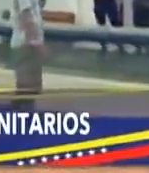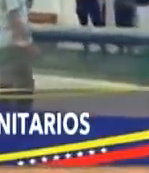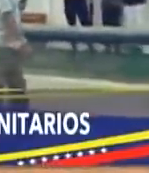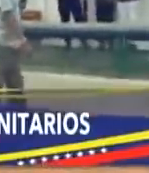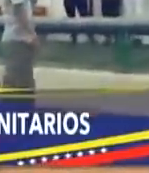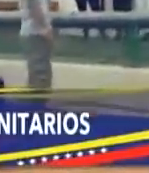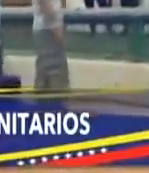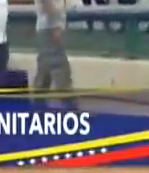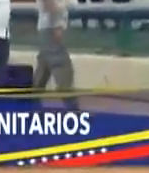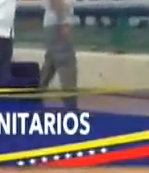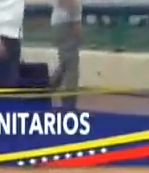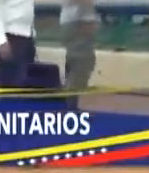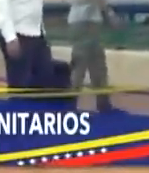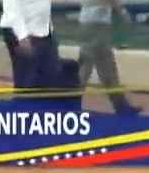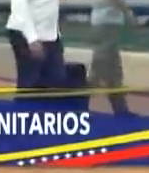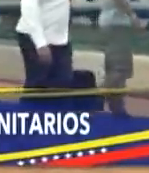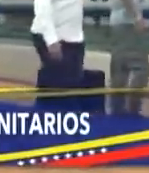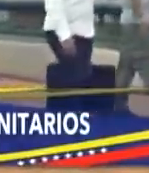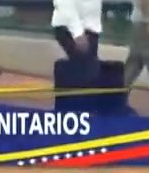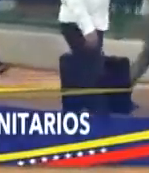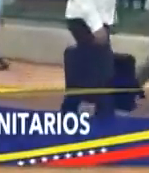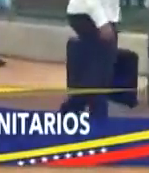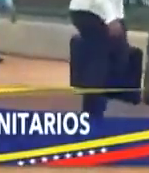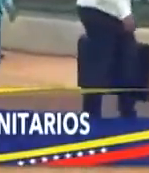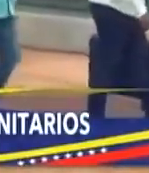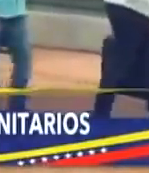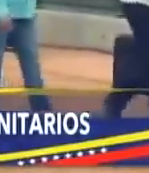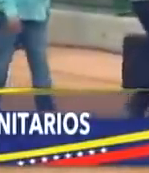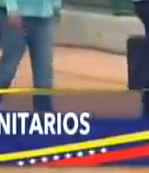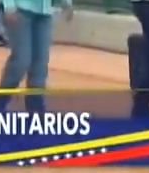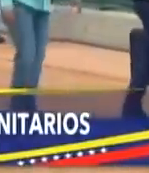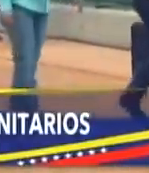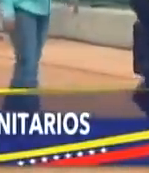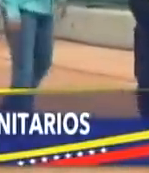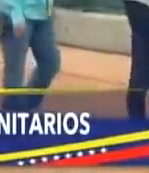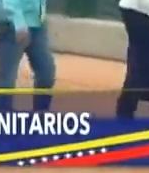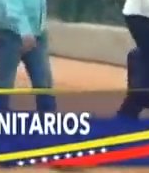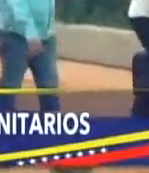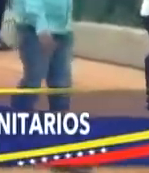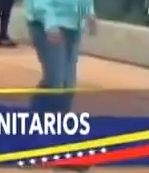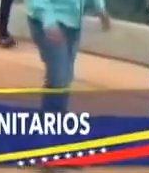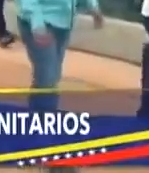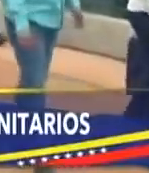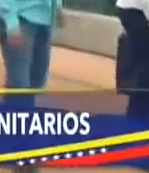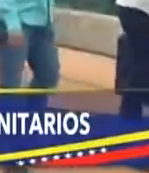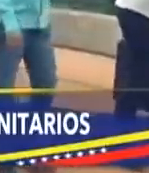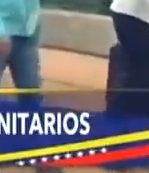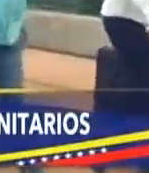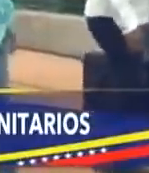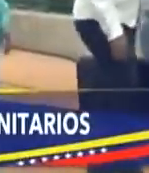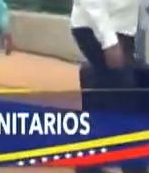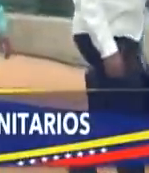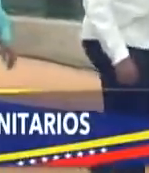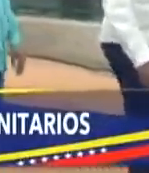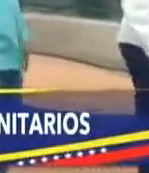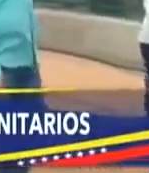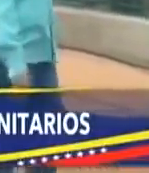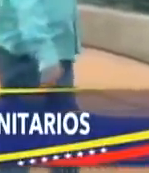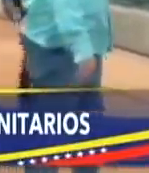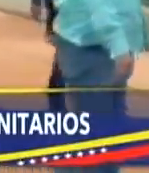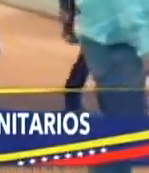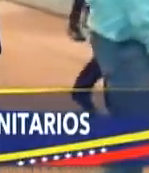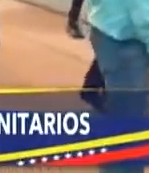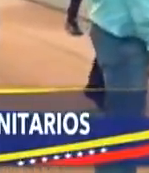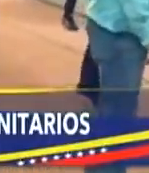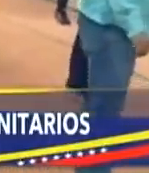gestión inédita en toda Latinoamérica y, si se quiere, del mundo, porque no son las élites las que gobiernan, es